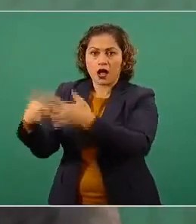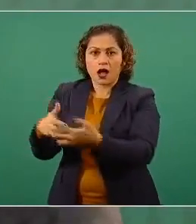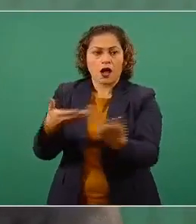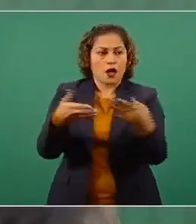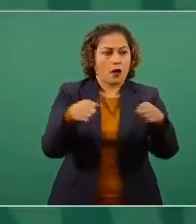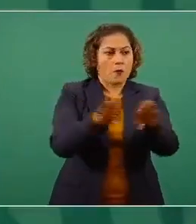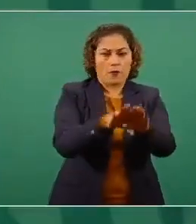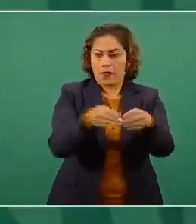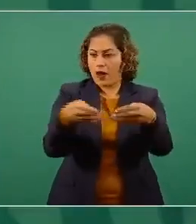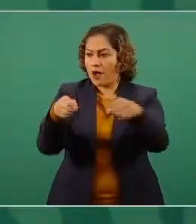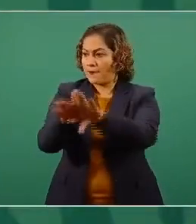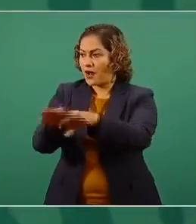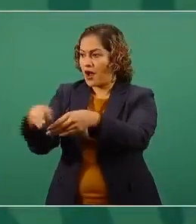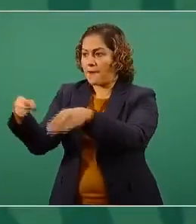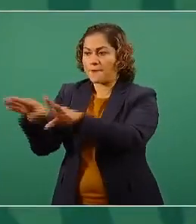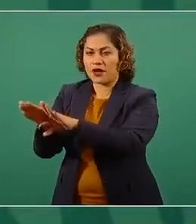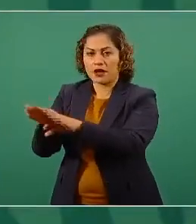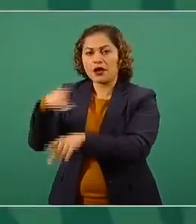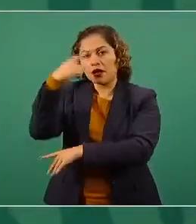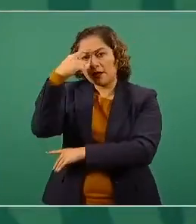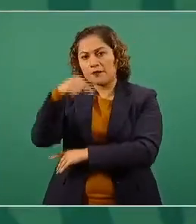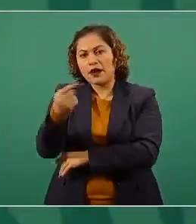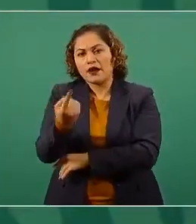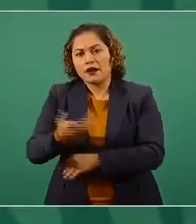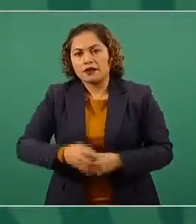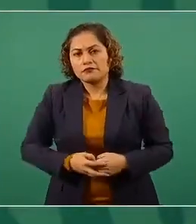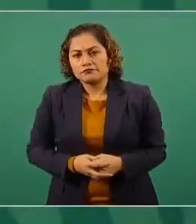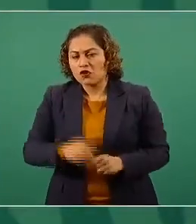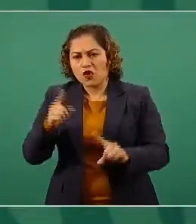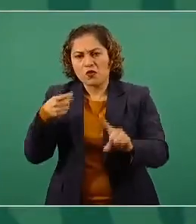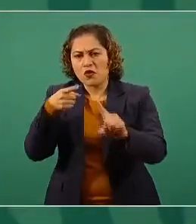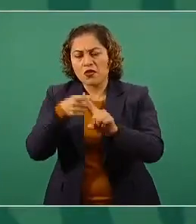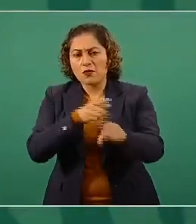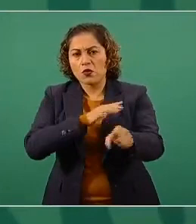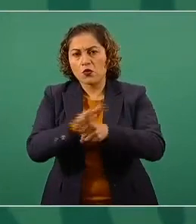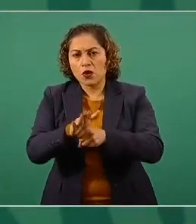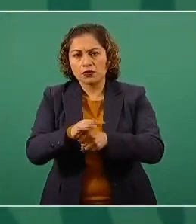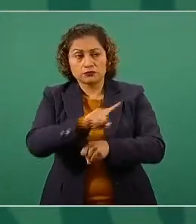para dejar el mercado a particulares,